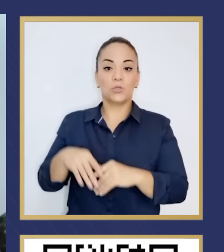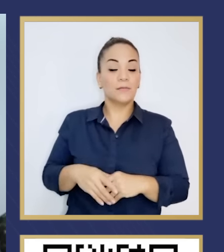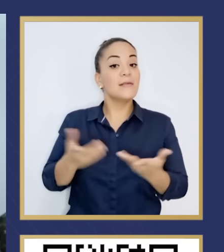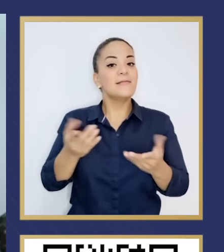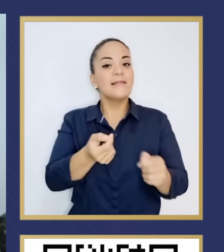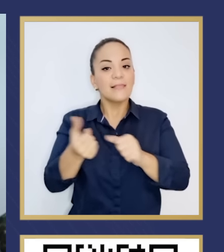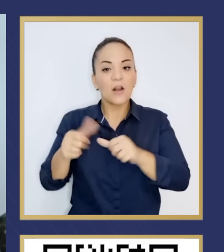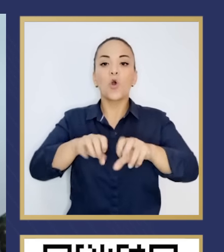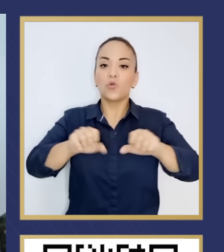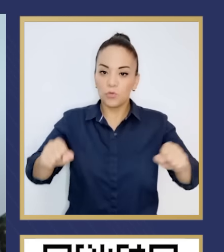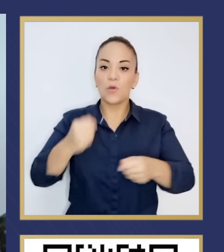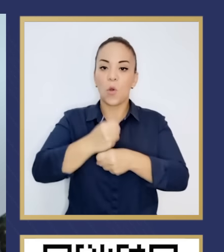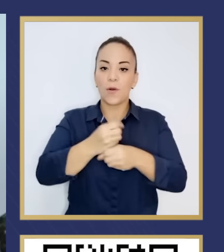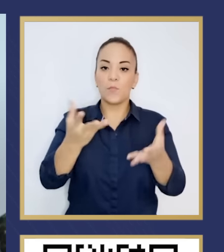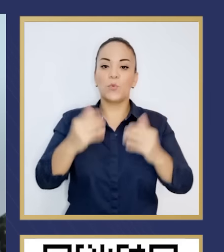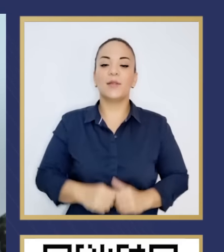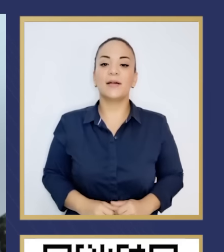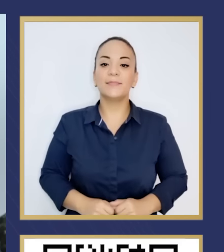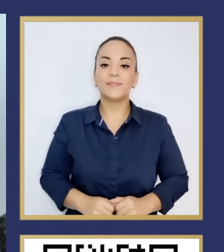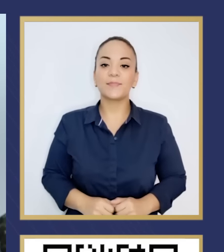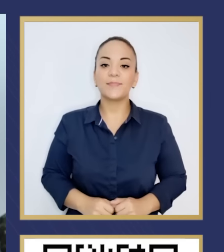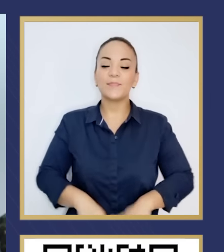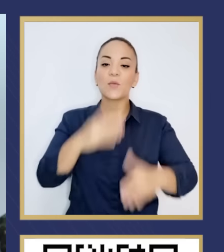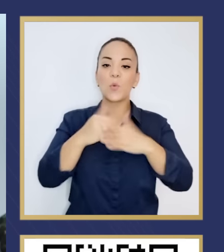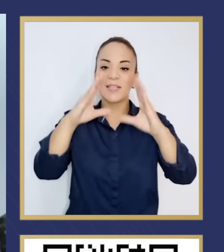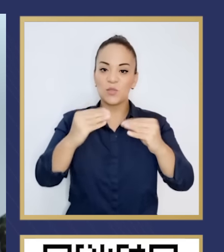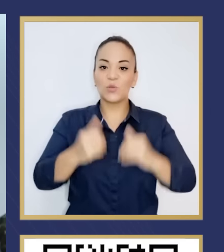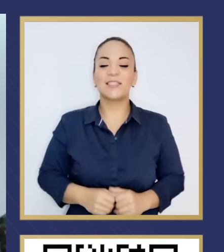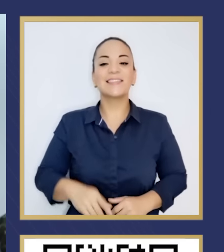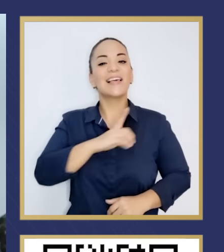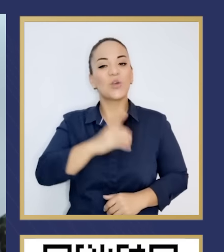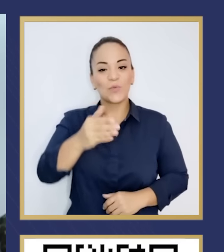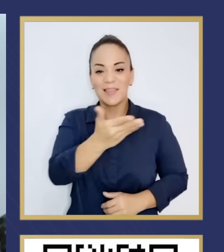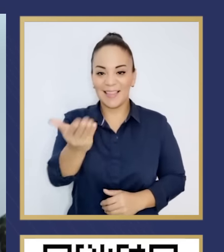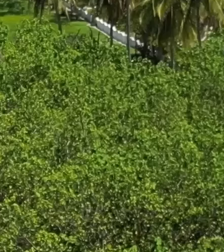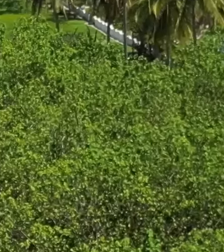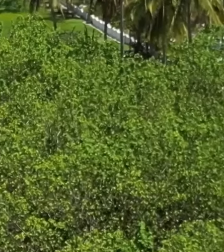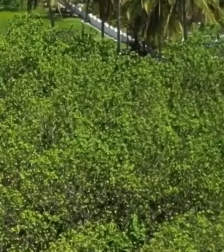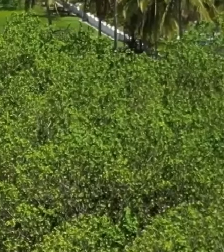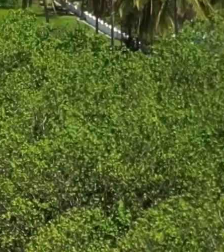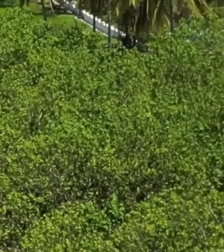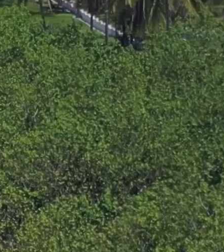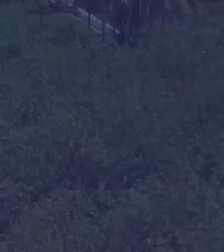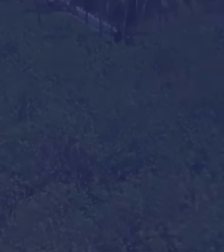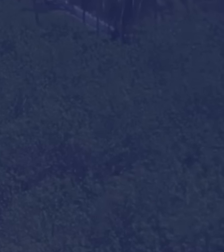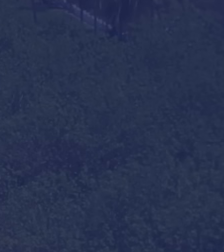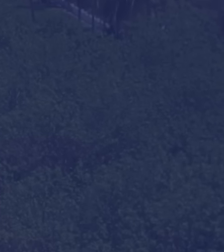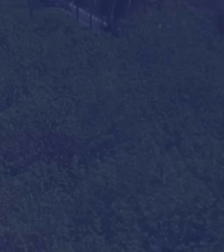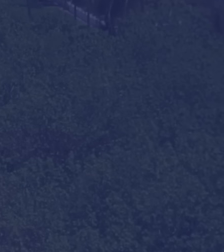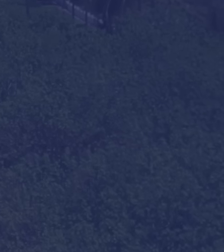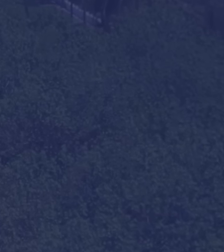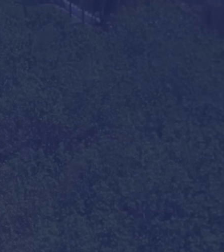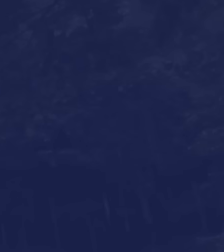nuestra obra pública. Muy buenas noches. Que Dios me los bendiga. Costa Rica tiene un firme